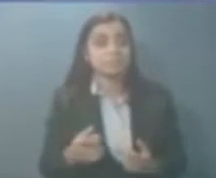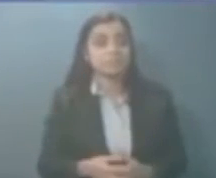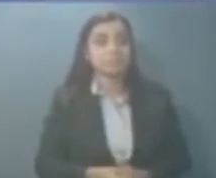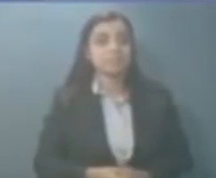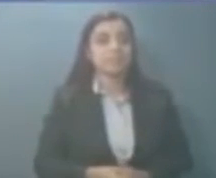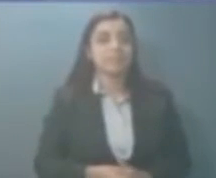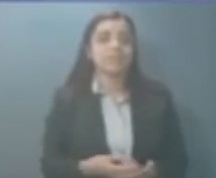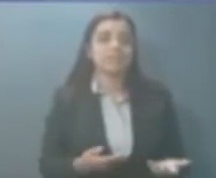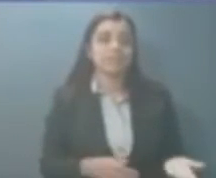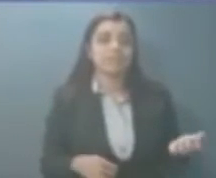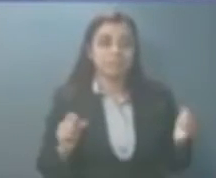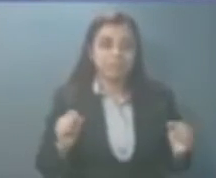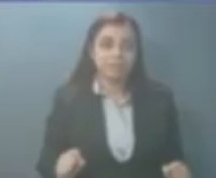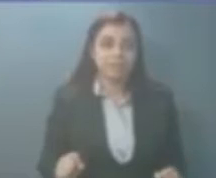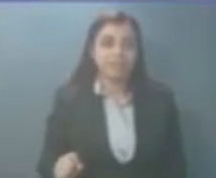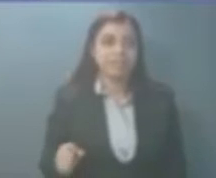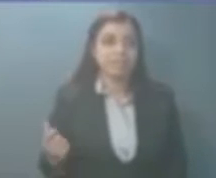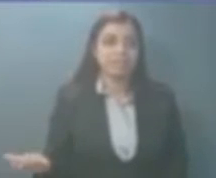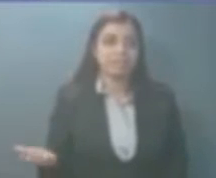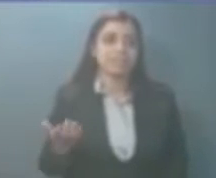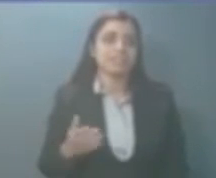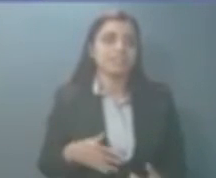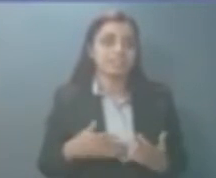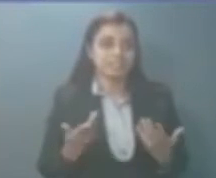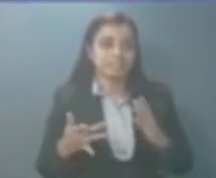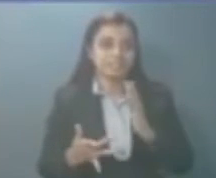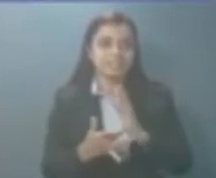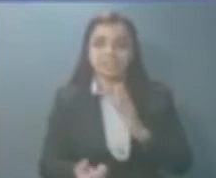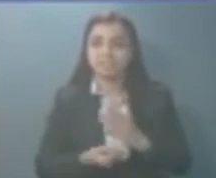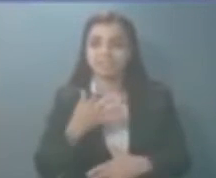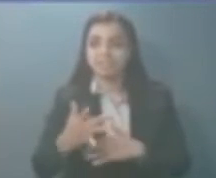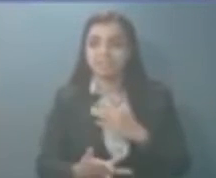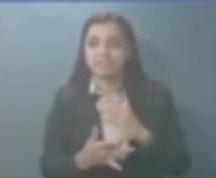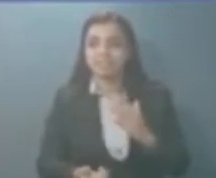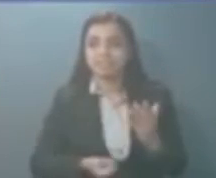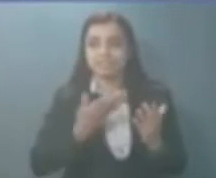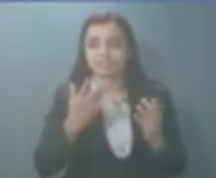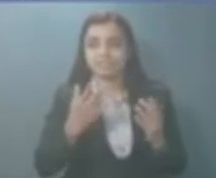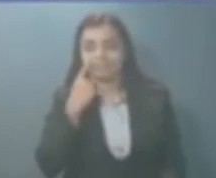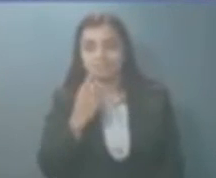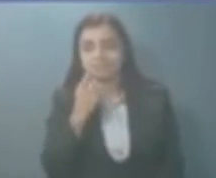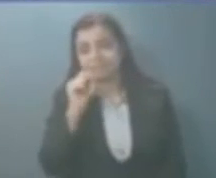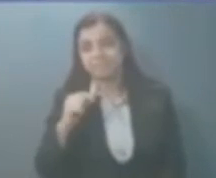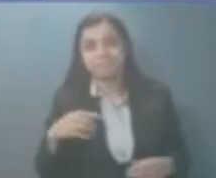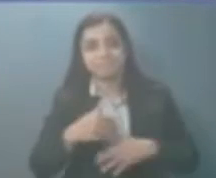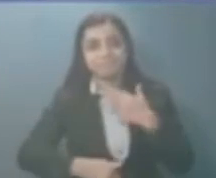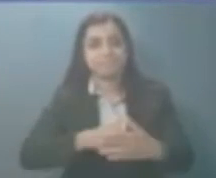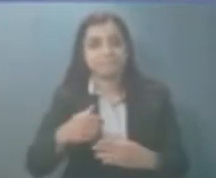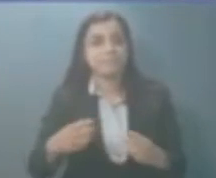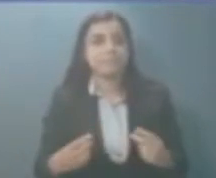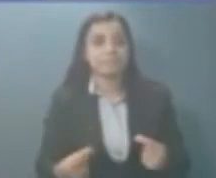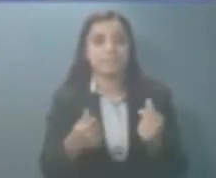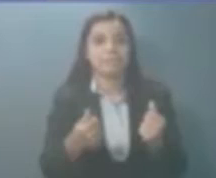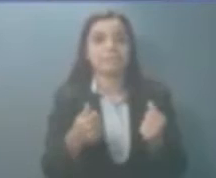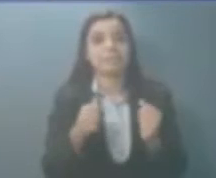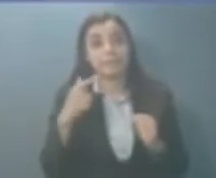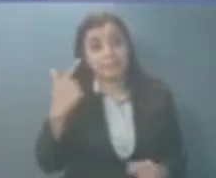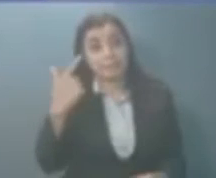escogido. Pero si es diestro en las tecnologías, este proceso todavía se le va a facilitar mucho